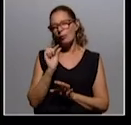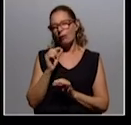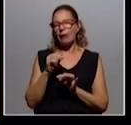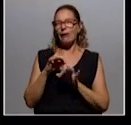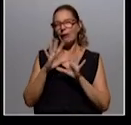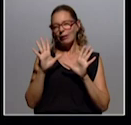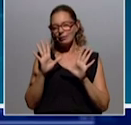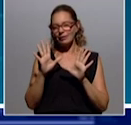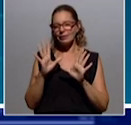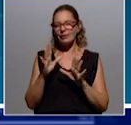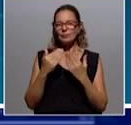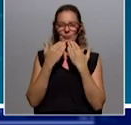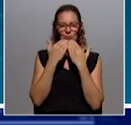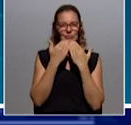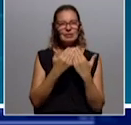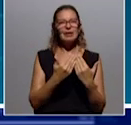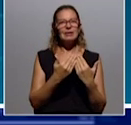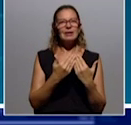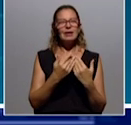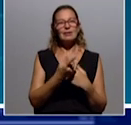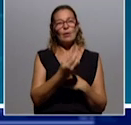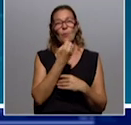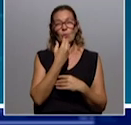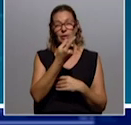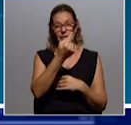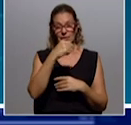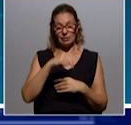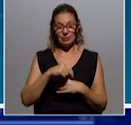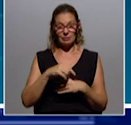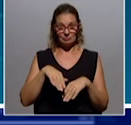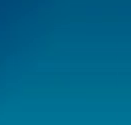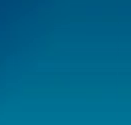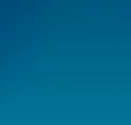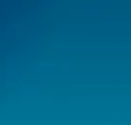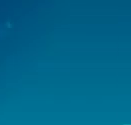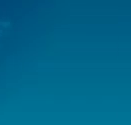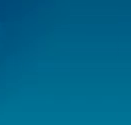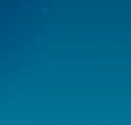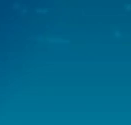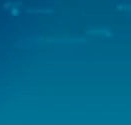relato. Bien, muchísimas gracias, Susana. Buen retorno, te tendremos por aquí en cualquier momento.